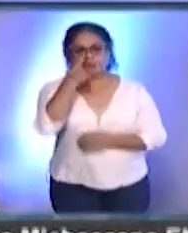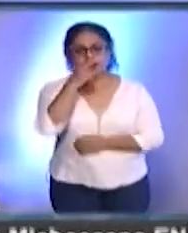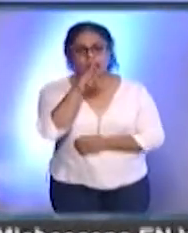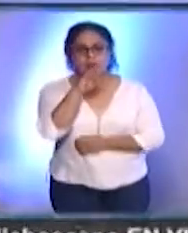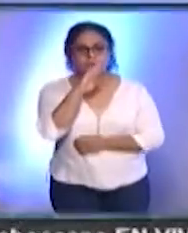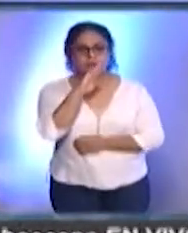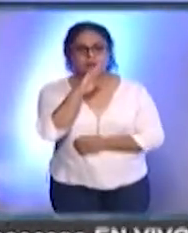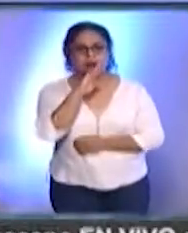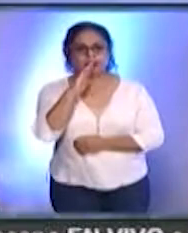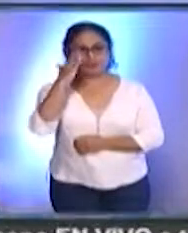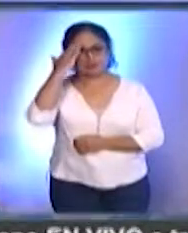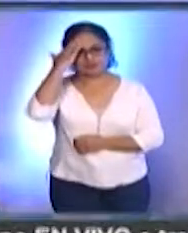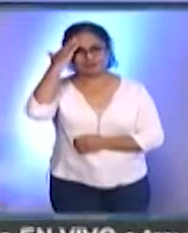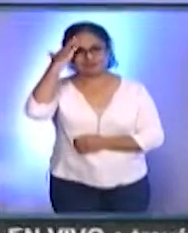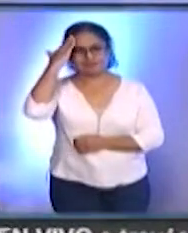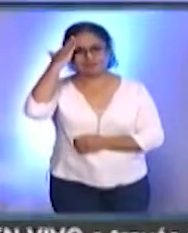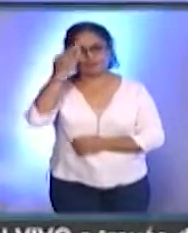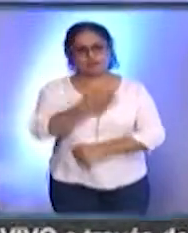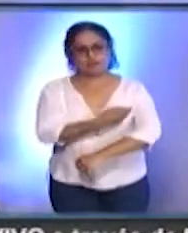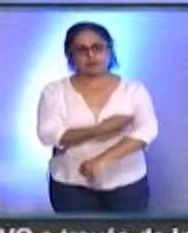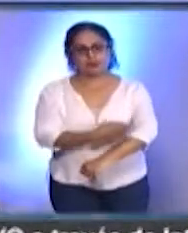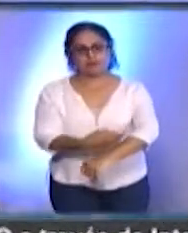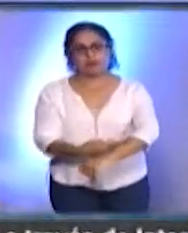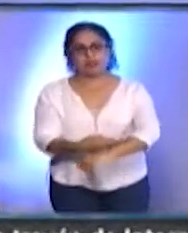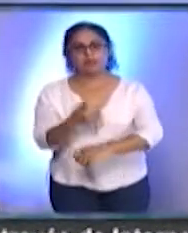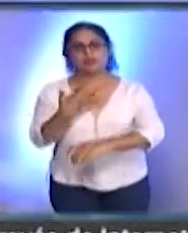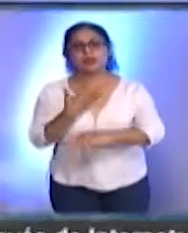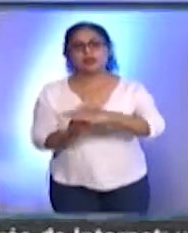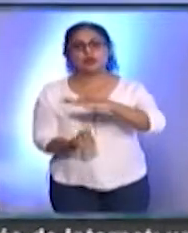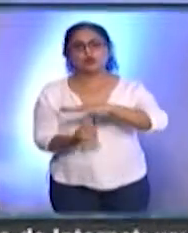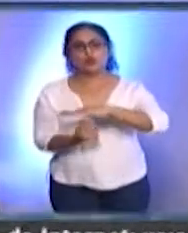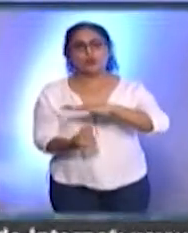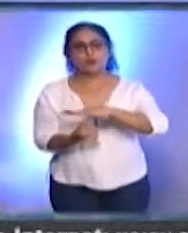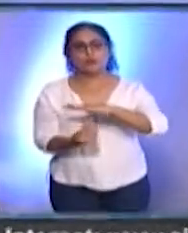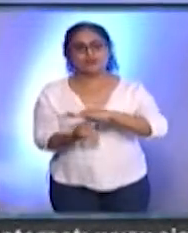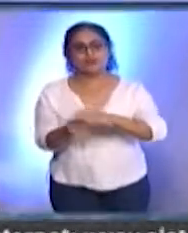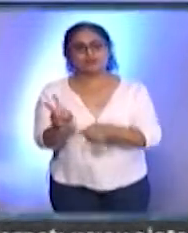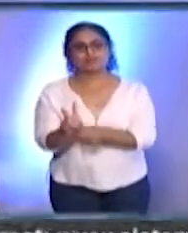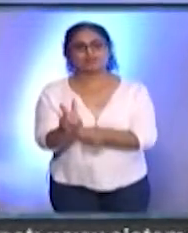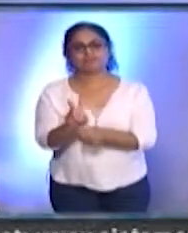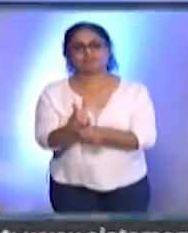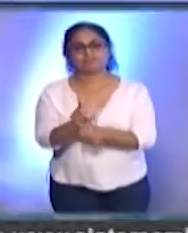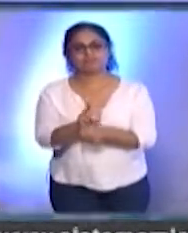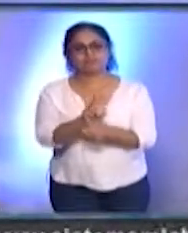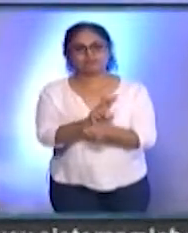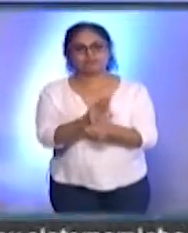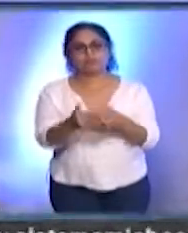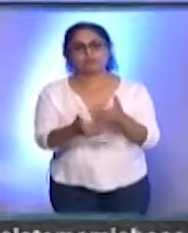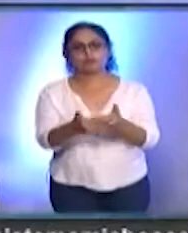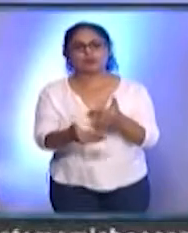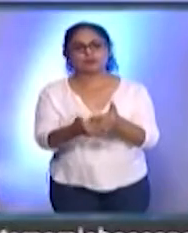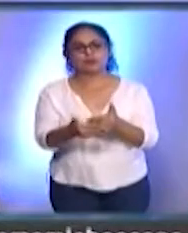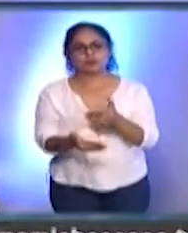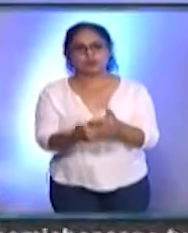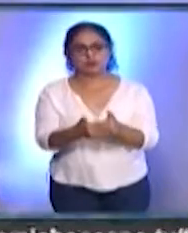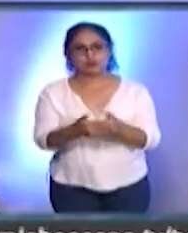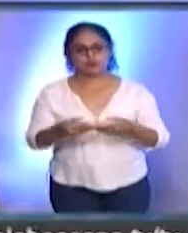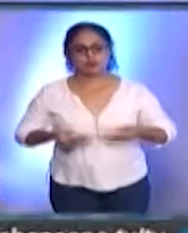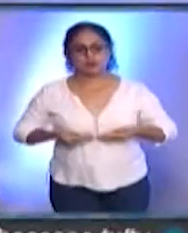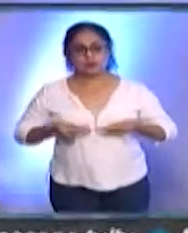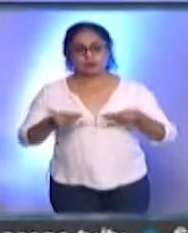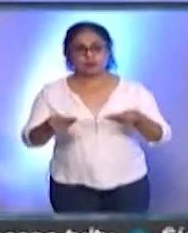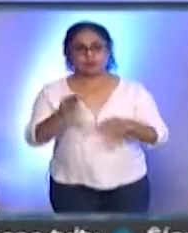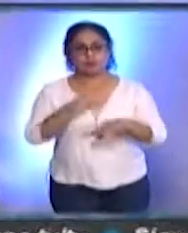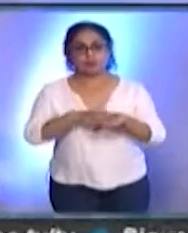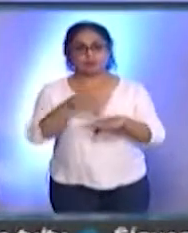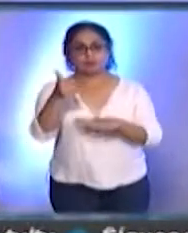de Familia del municipio de Morelia. Se instaló el Comité de Seguimiento y Vigilancia. En los próximos días se entregarán más de